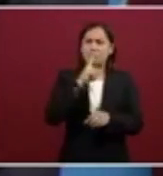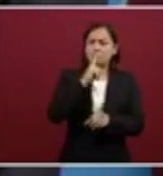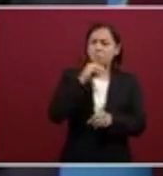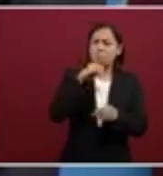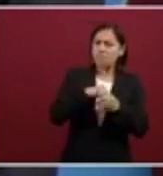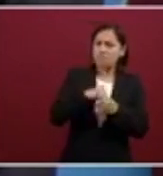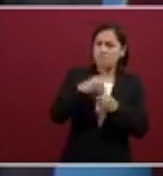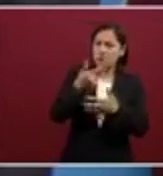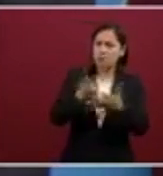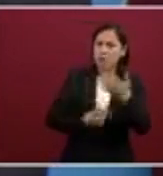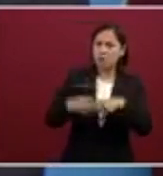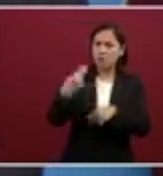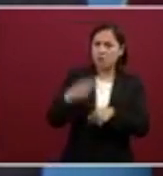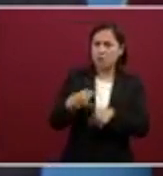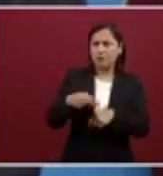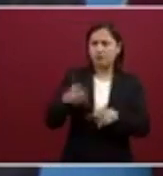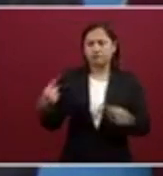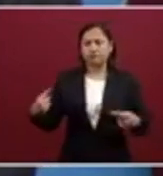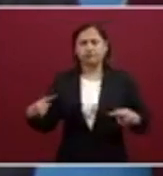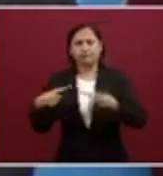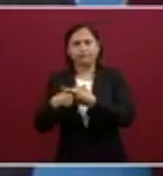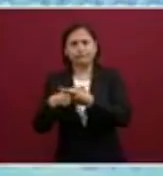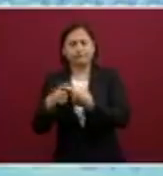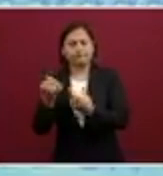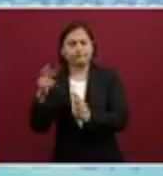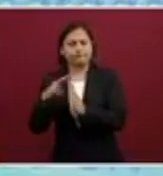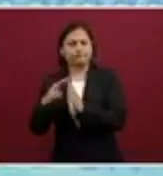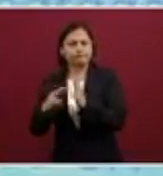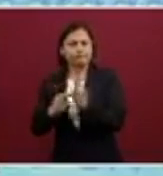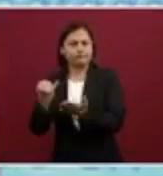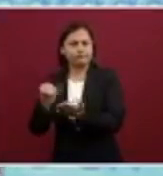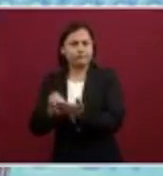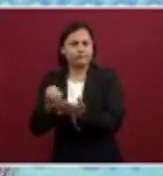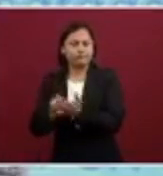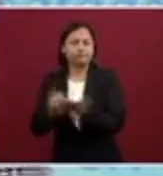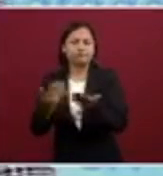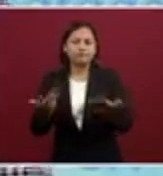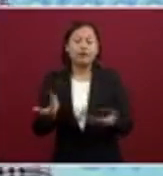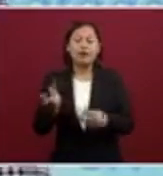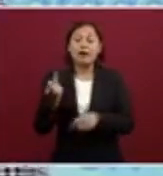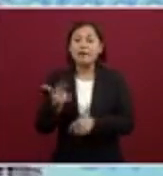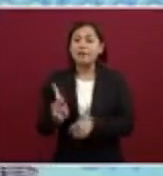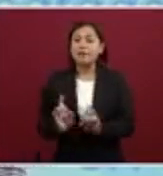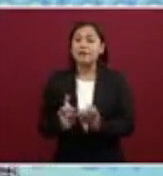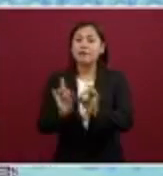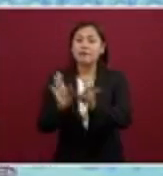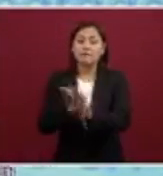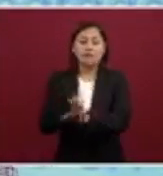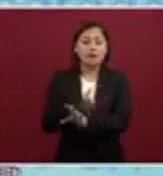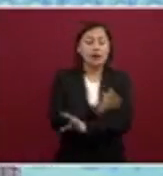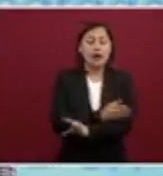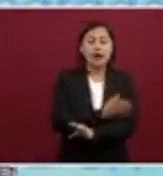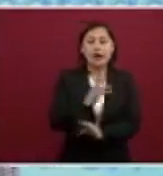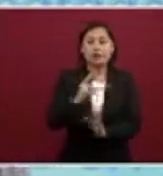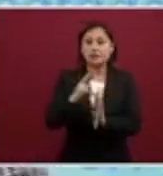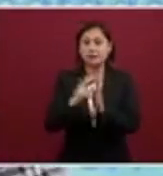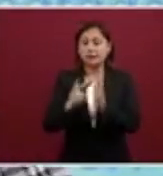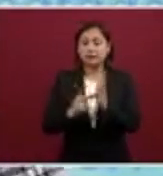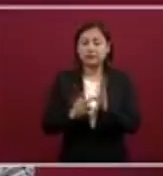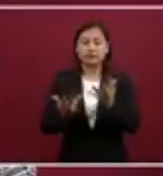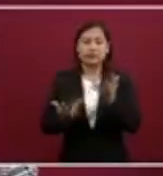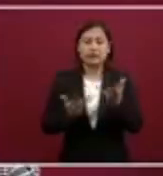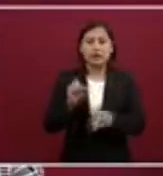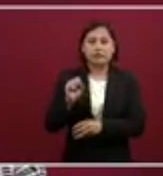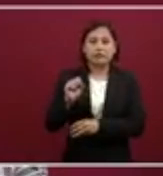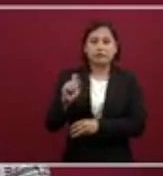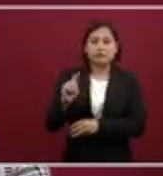constitucional. Entonces, pues lo que pasaba ahí, como las leyes no son retractivas, es que pues el SAT se negaba a revelar la información y el litigio se alargó, llegando